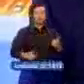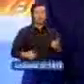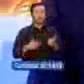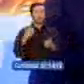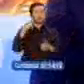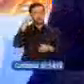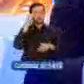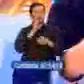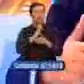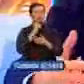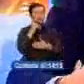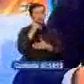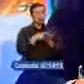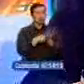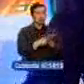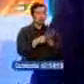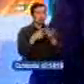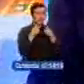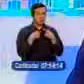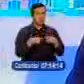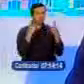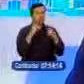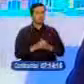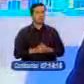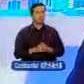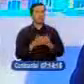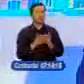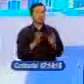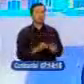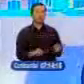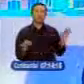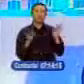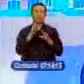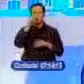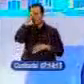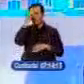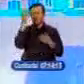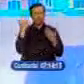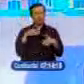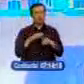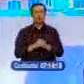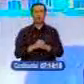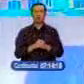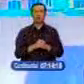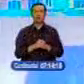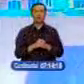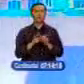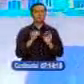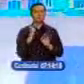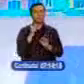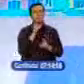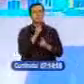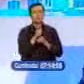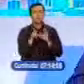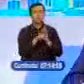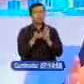República a tener un debate público. Eso es importantísimo. Perú lo hace. y lo recoge como buena práctica electoral. Si bien no está en la